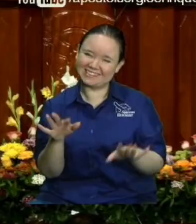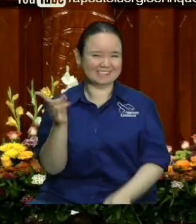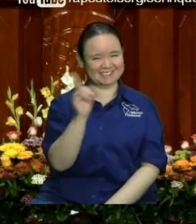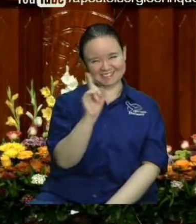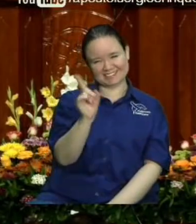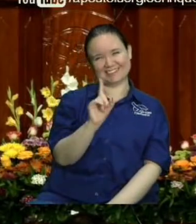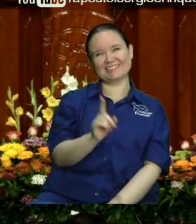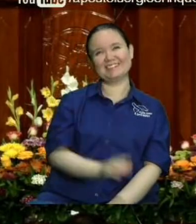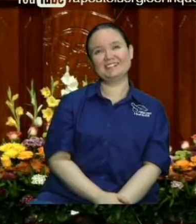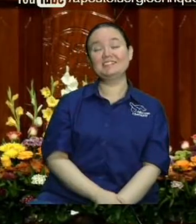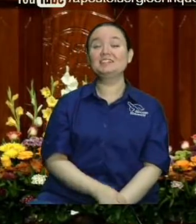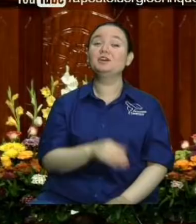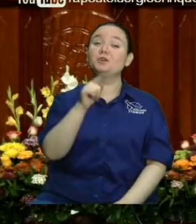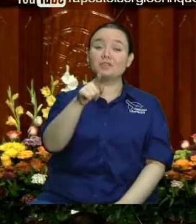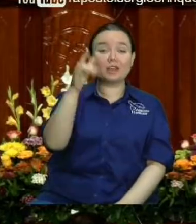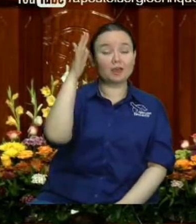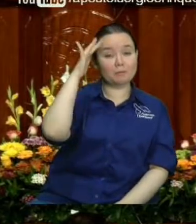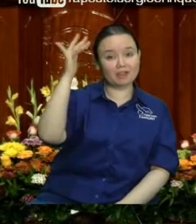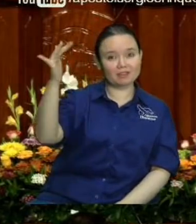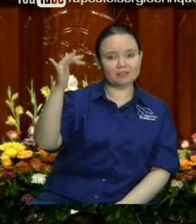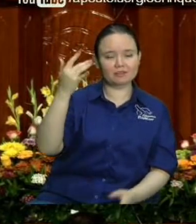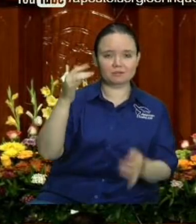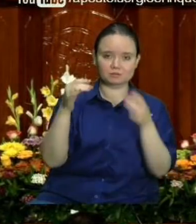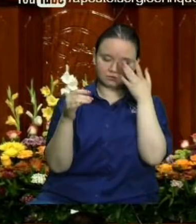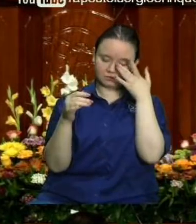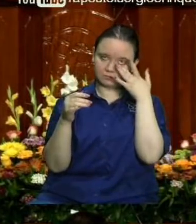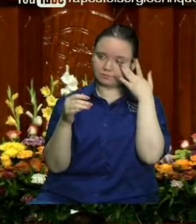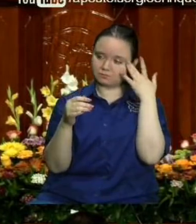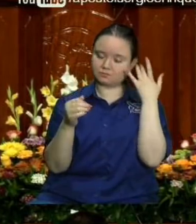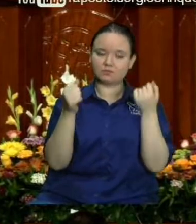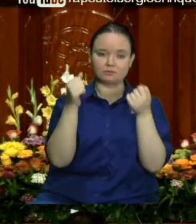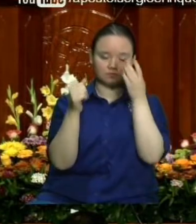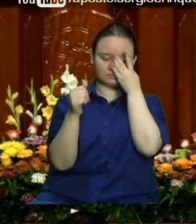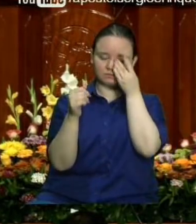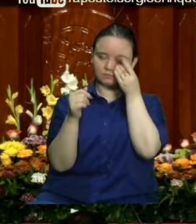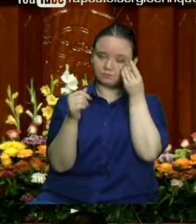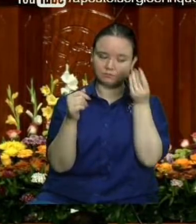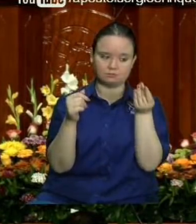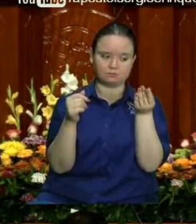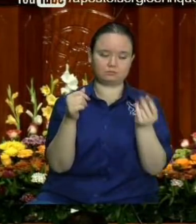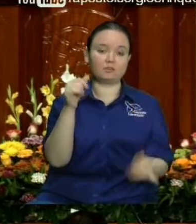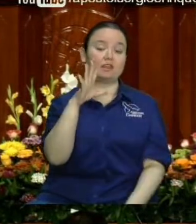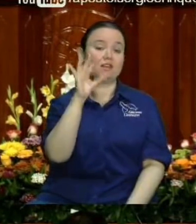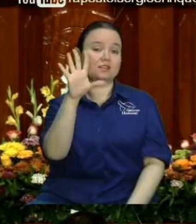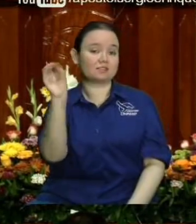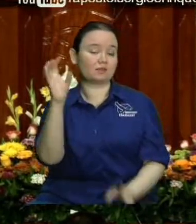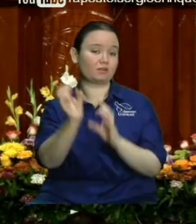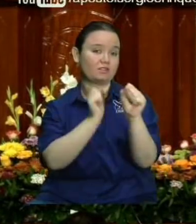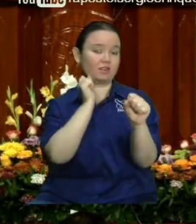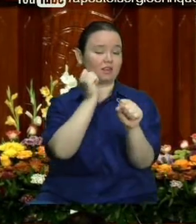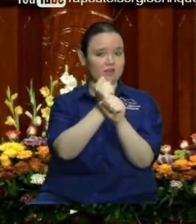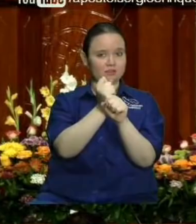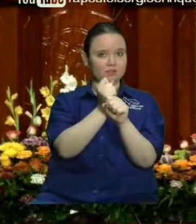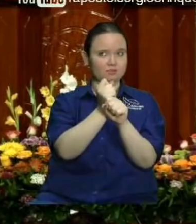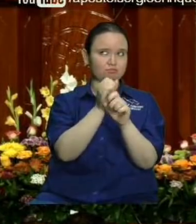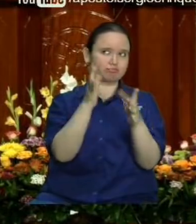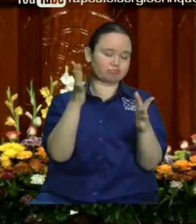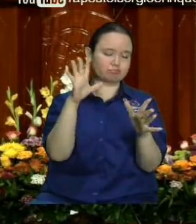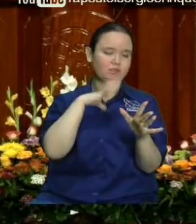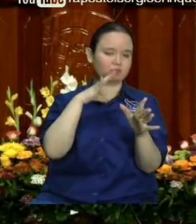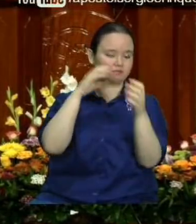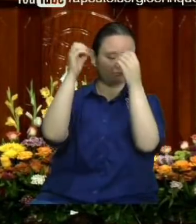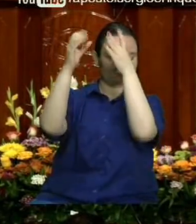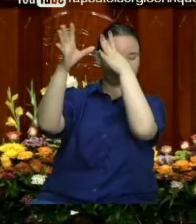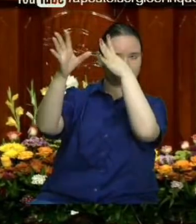Pero imagínate si tuviéramos otros 100 años de vida. Si pudiéramos vivir 200 años, digamos,